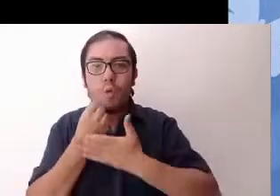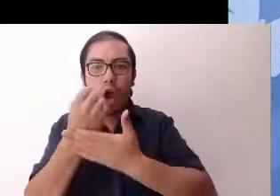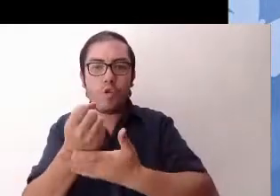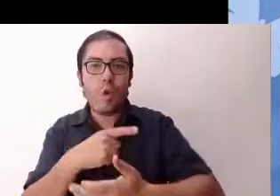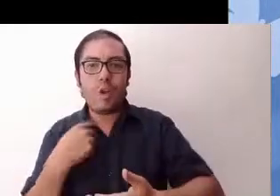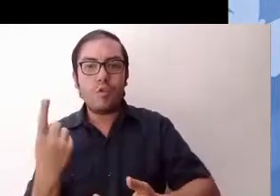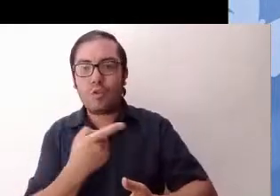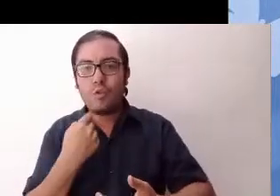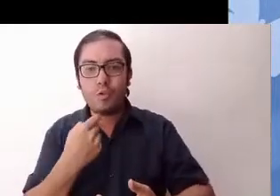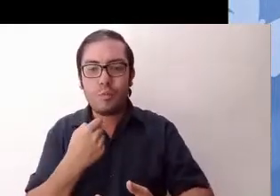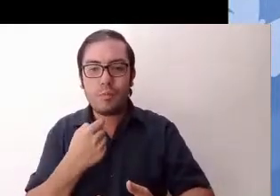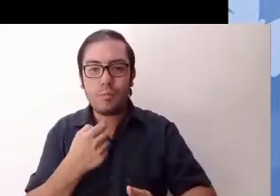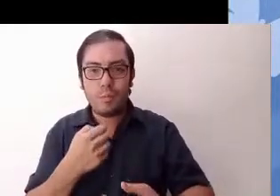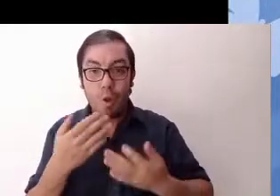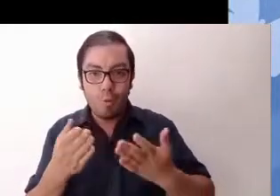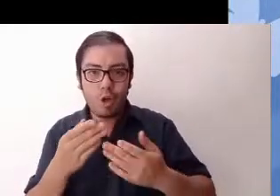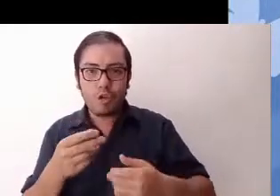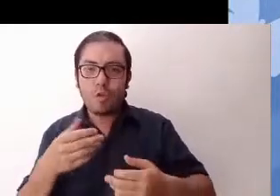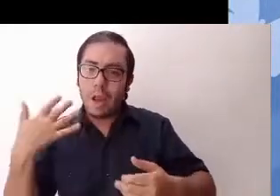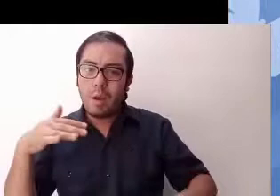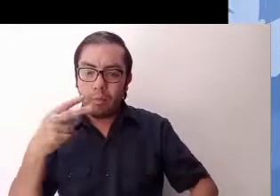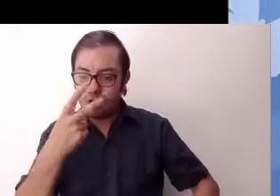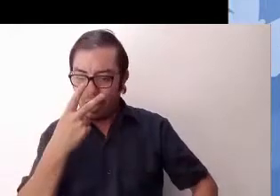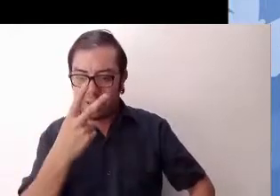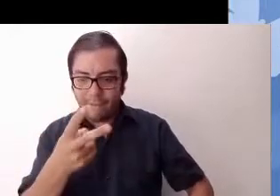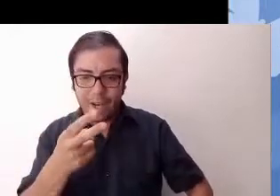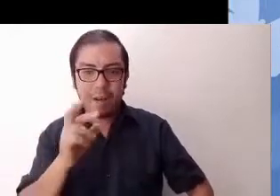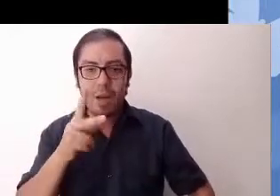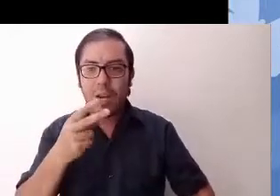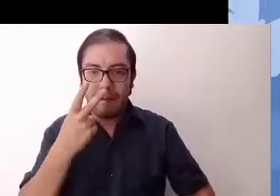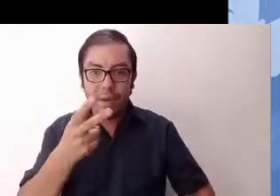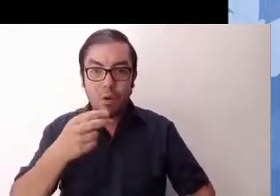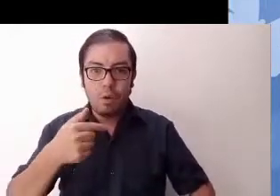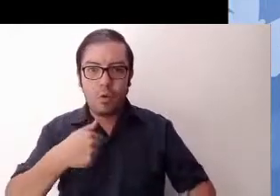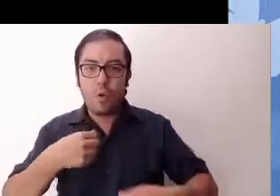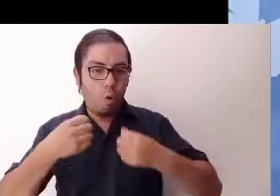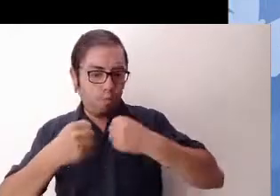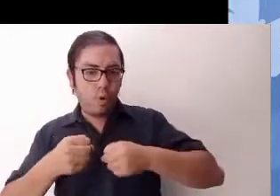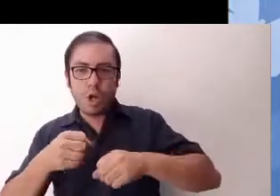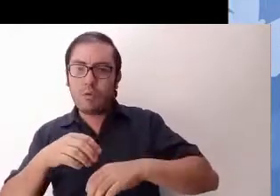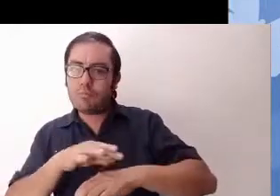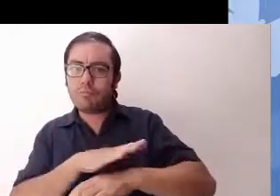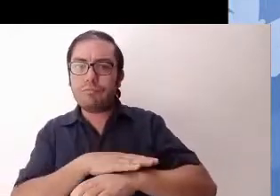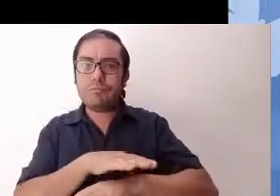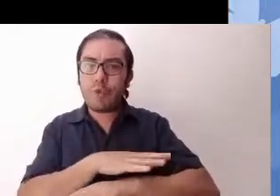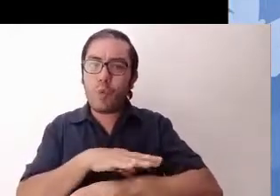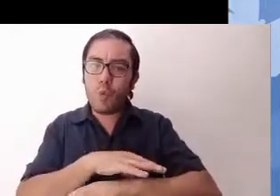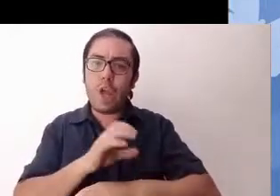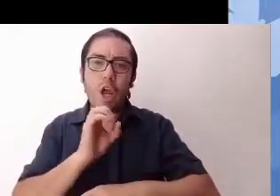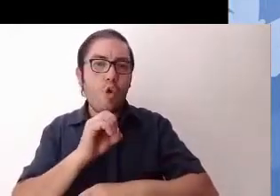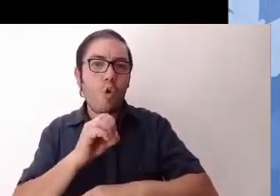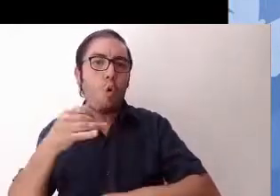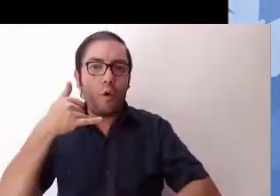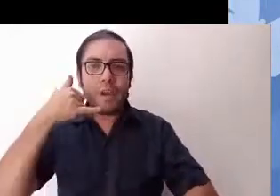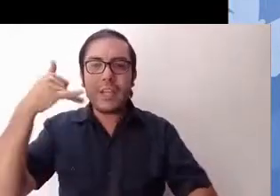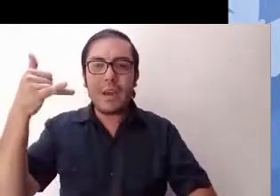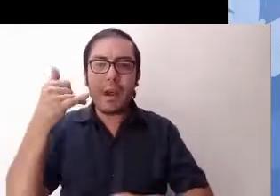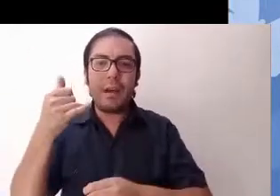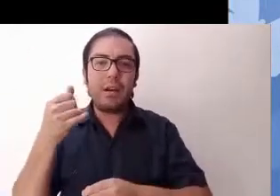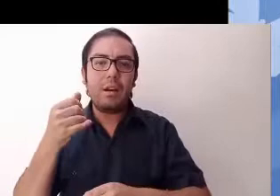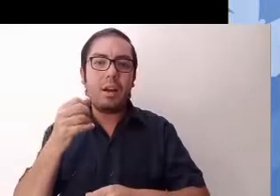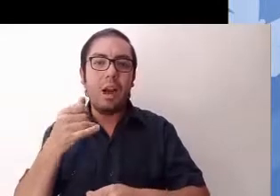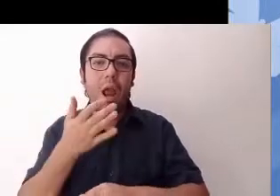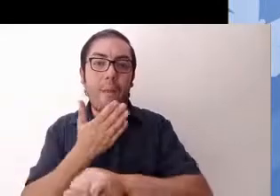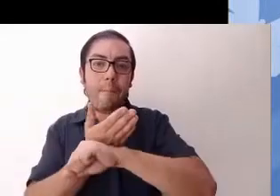o una enfermera, bueno, se deriva, ¿no es cierto? Se manda al servicio de urgencia para que lo puedan tratar. Pero el conocimiento es